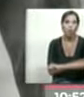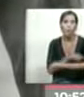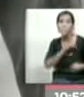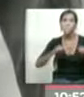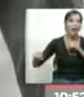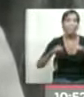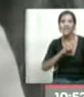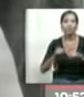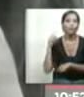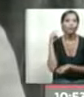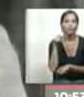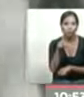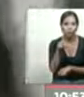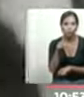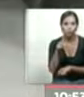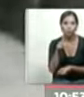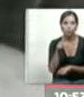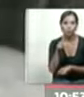Muévelo tú.